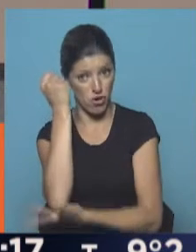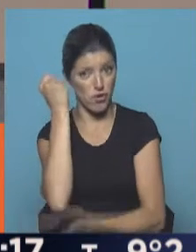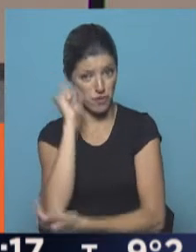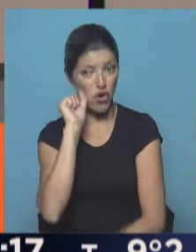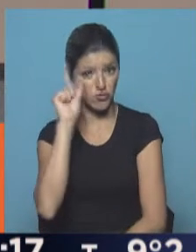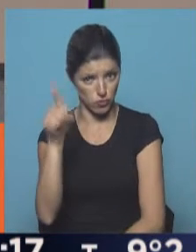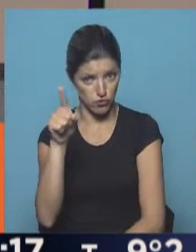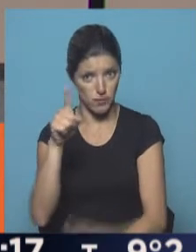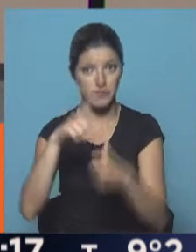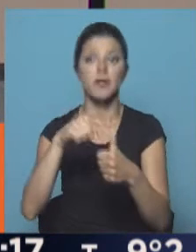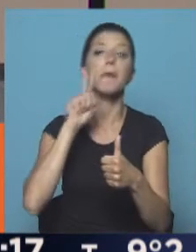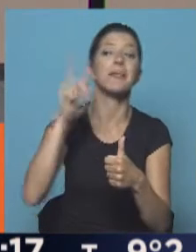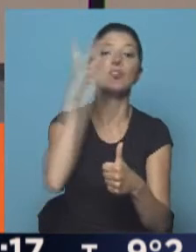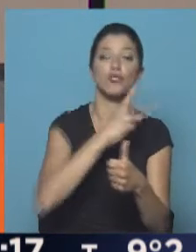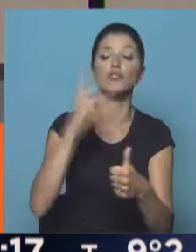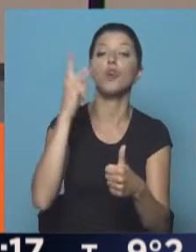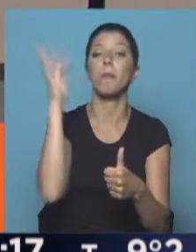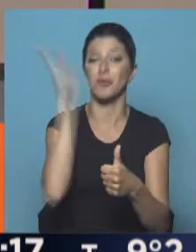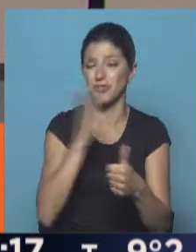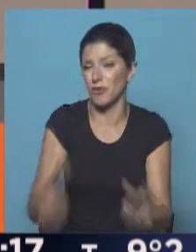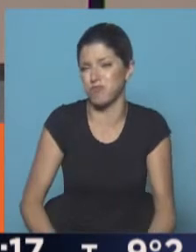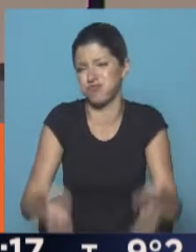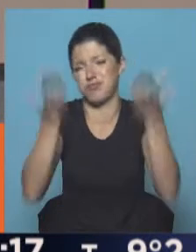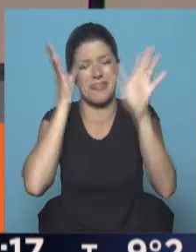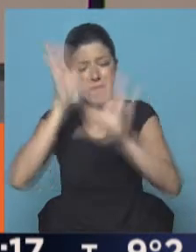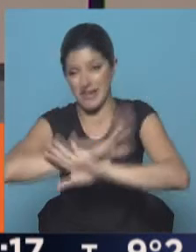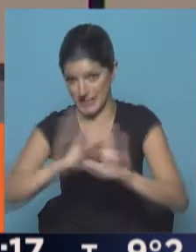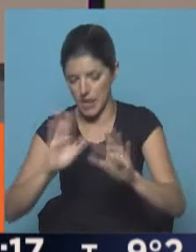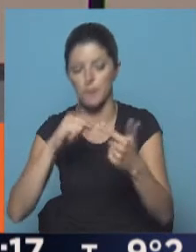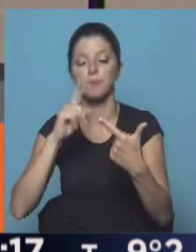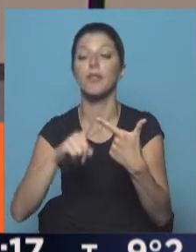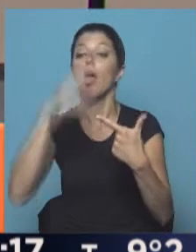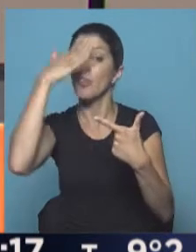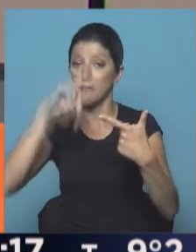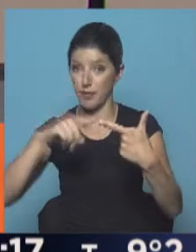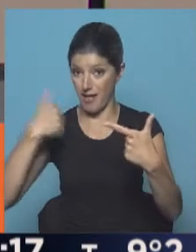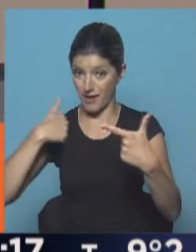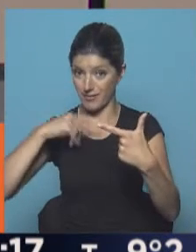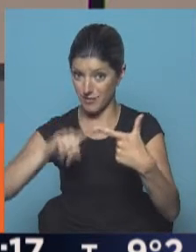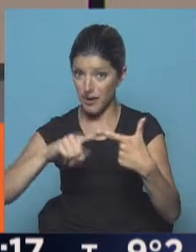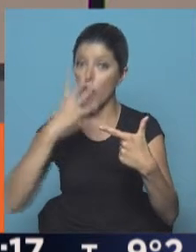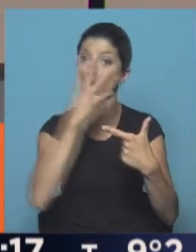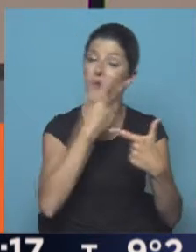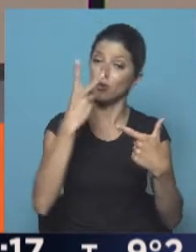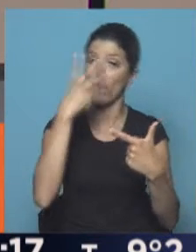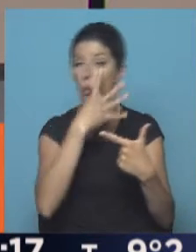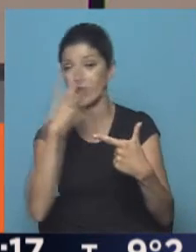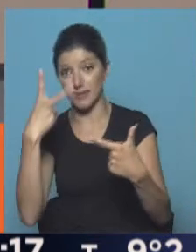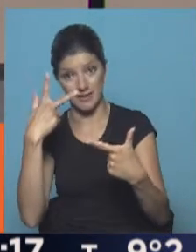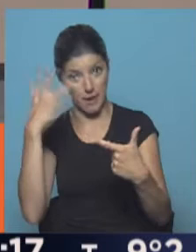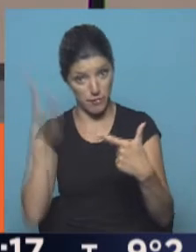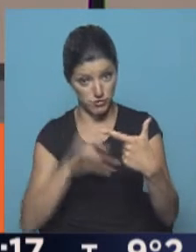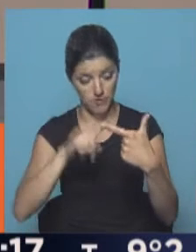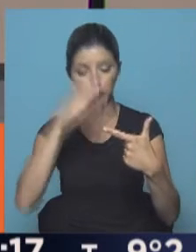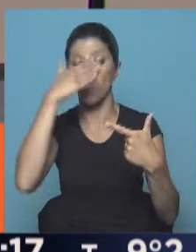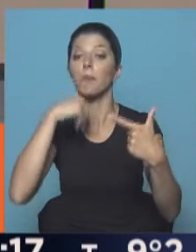derivando, una inflación del 1.200%, es hiperinflación, claro, lo de Venezuela. Pero después venimos nosotros con este 42, 43%, y luego